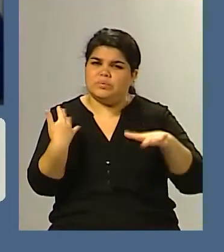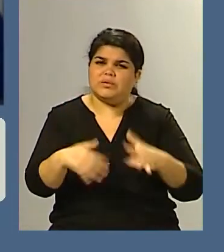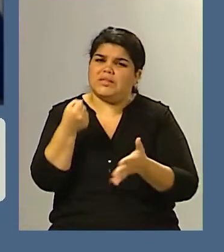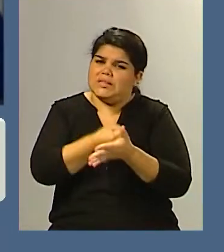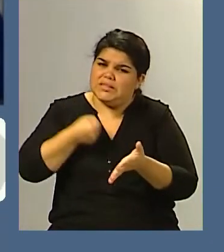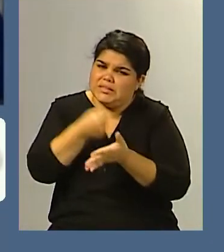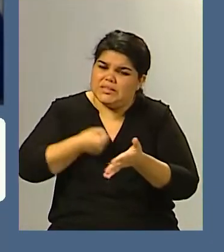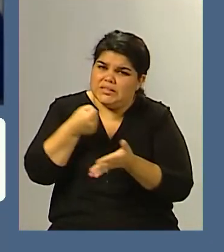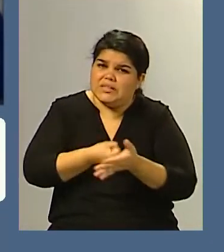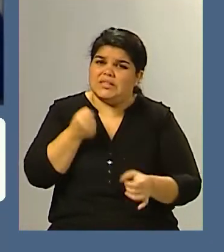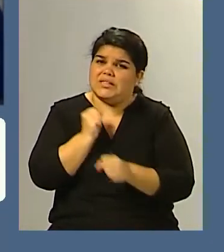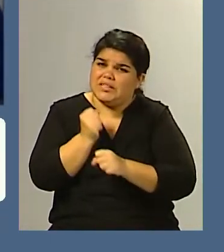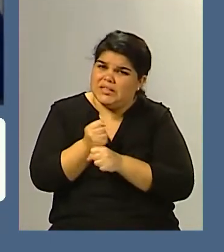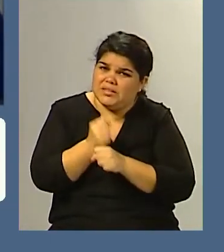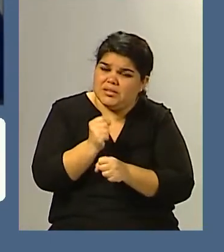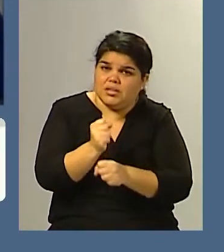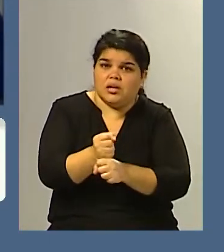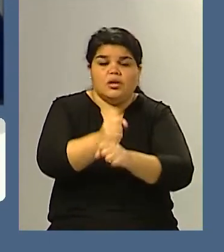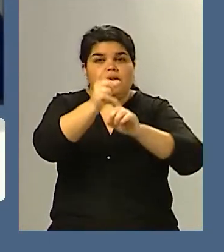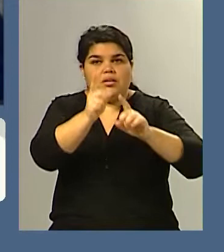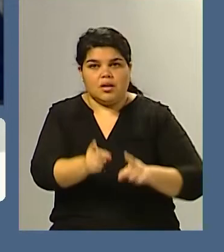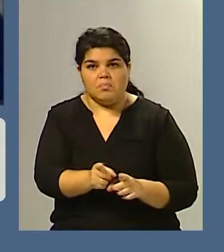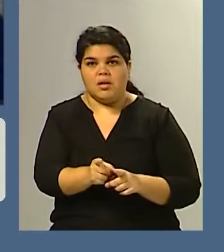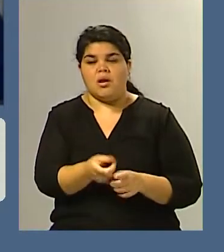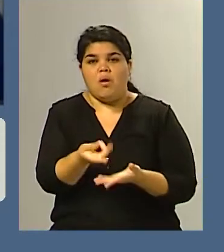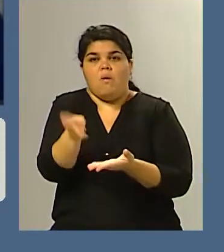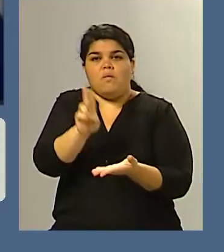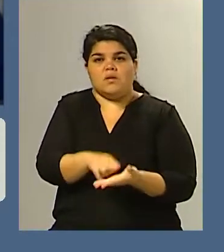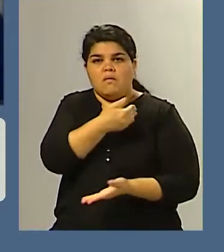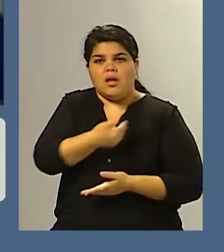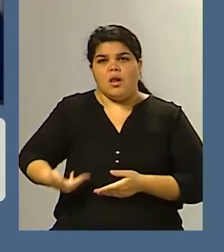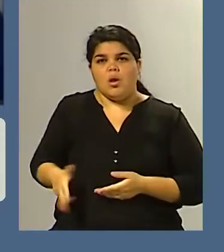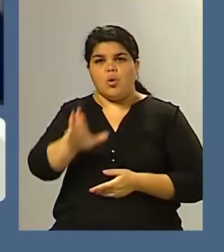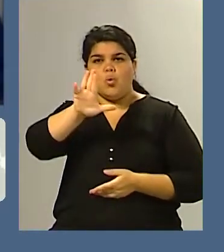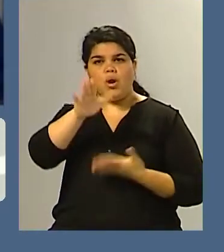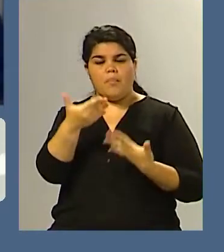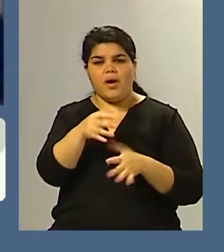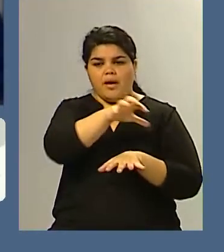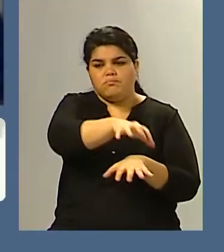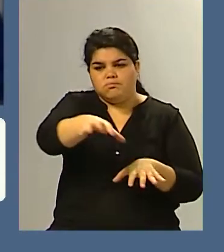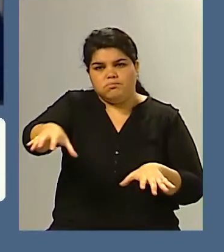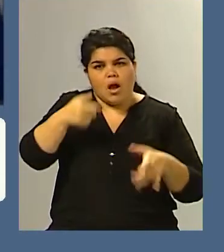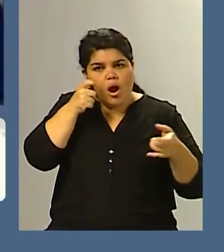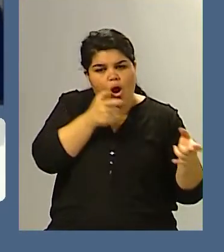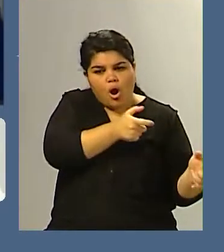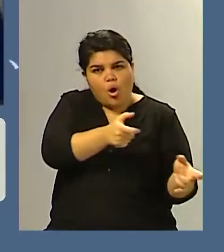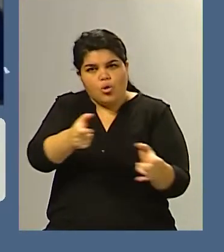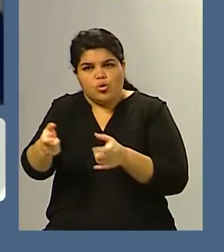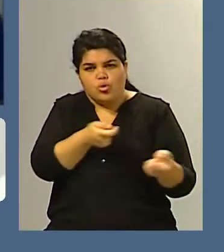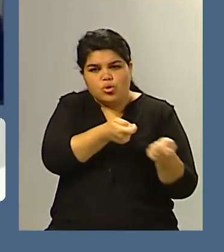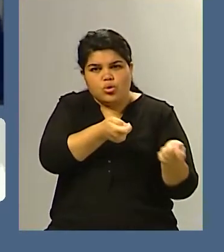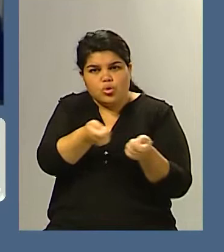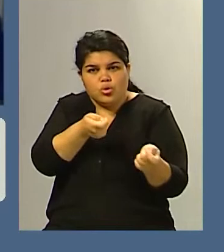estos últimos 4 años y también para retomar el control de aparatos estatales que son centrales. La